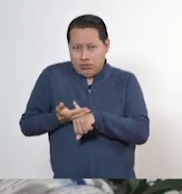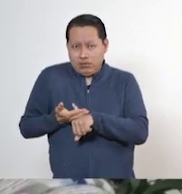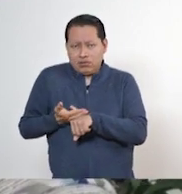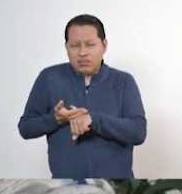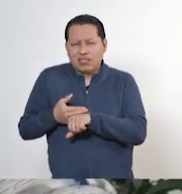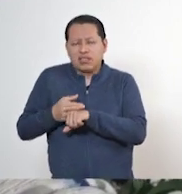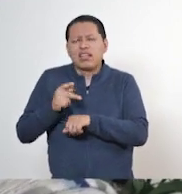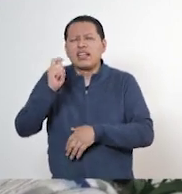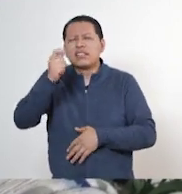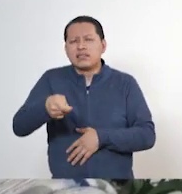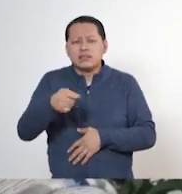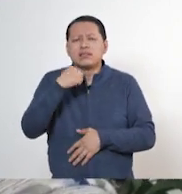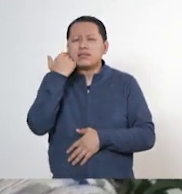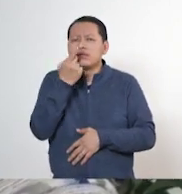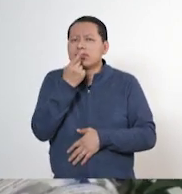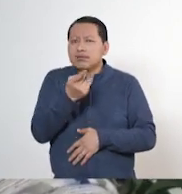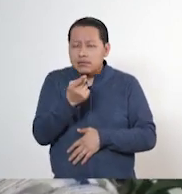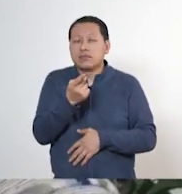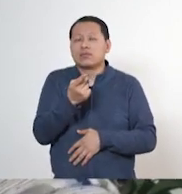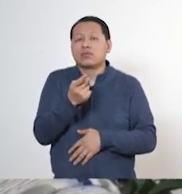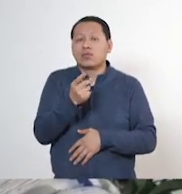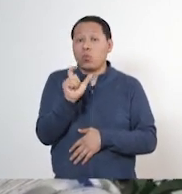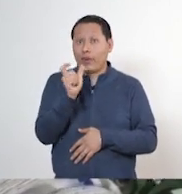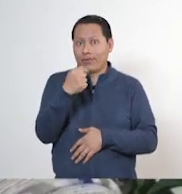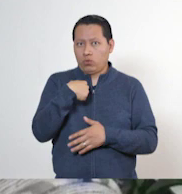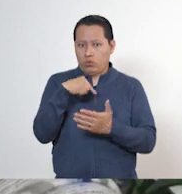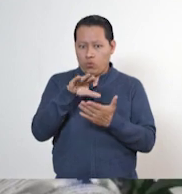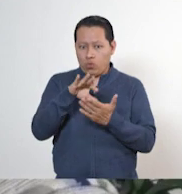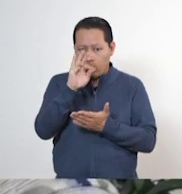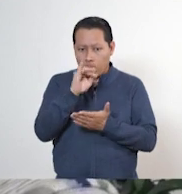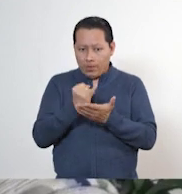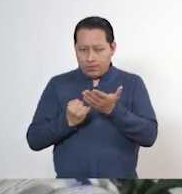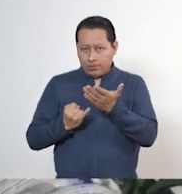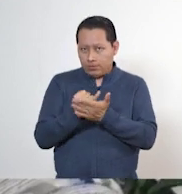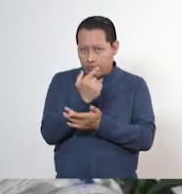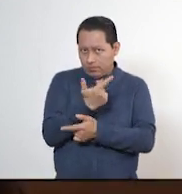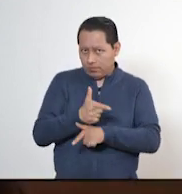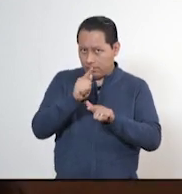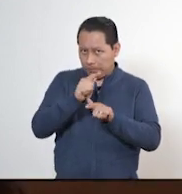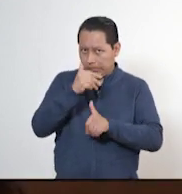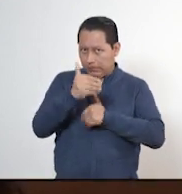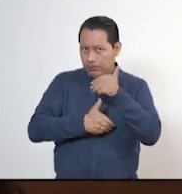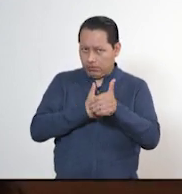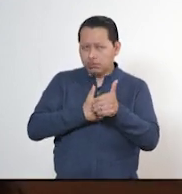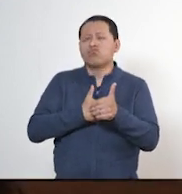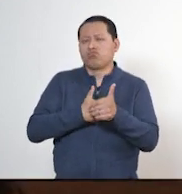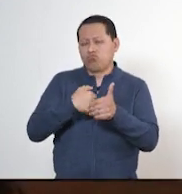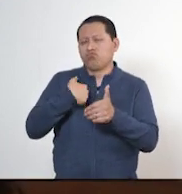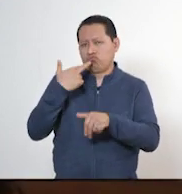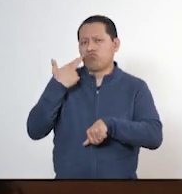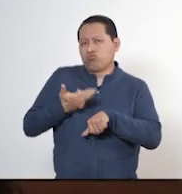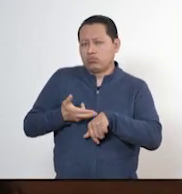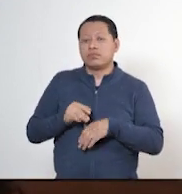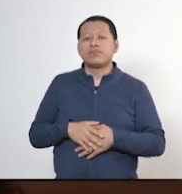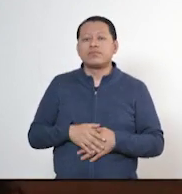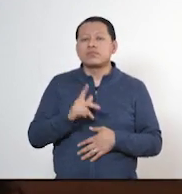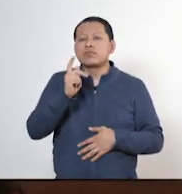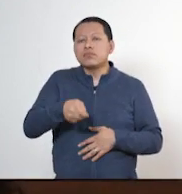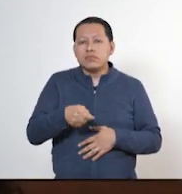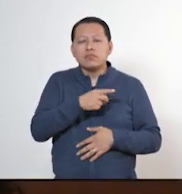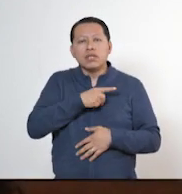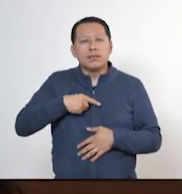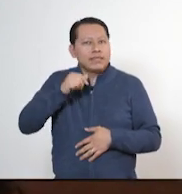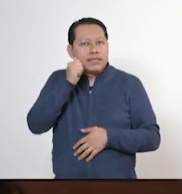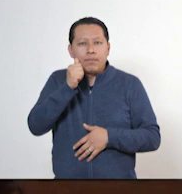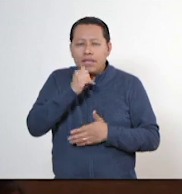el hecho de hacernos cargo de lo que elegimos o escogemos libremente. Se relaciona en que seamos responsables en las